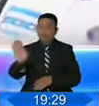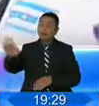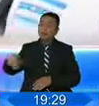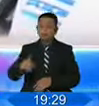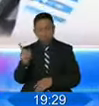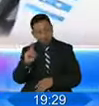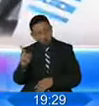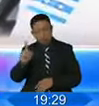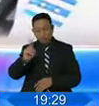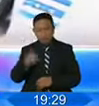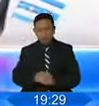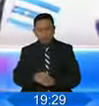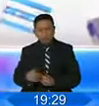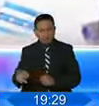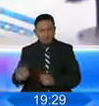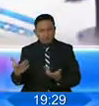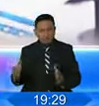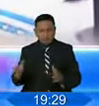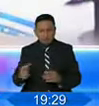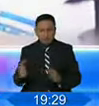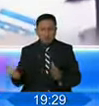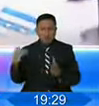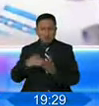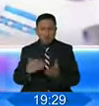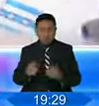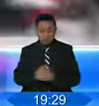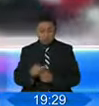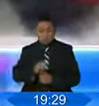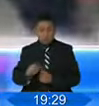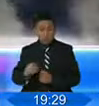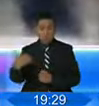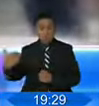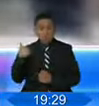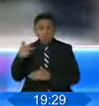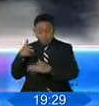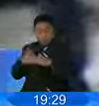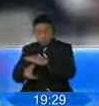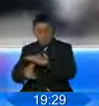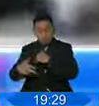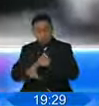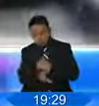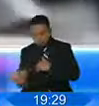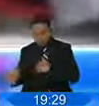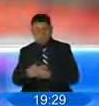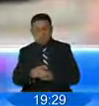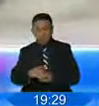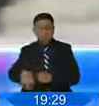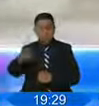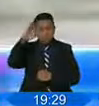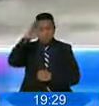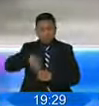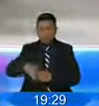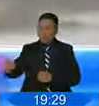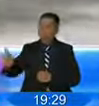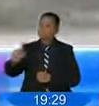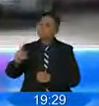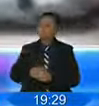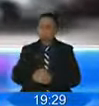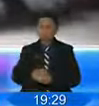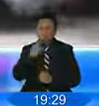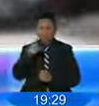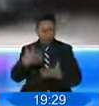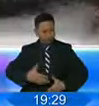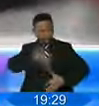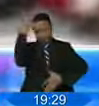eso, lógicamente, no puede, porque si tiene un garaje es para que los parquee adentro. Entonces, el problema es que el agente va y le llama la atención y este señor sale